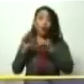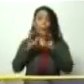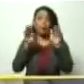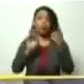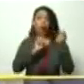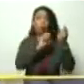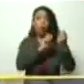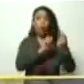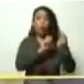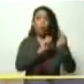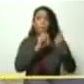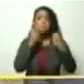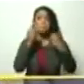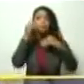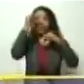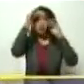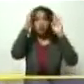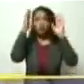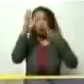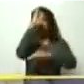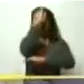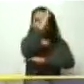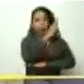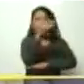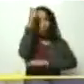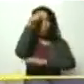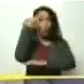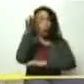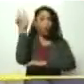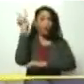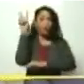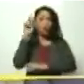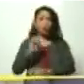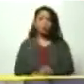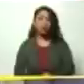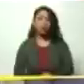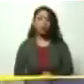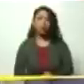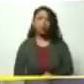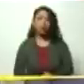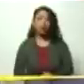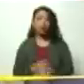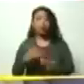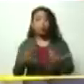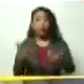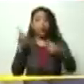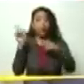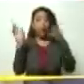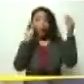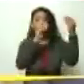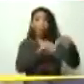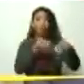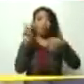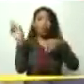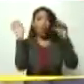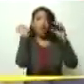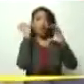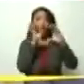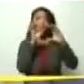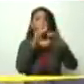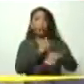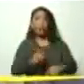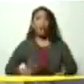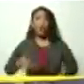diálogo tenía que ser para la atención directa del pueblo de Venezuela y por vía de este acuerdo y por vía de estos fondos presidente